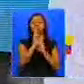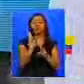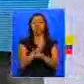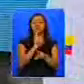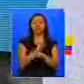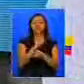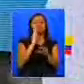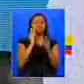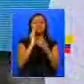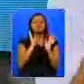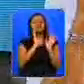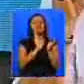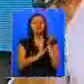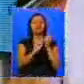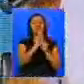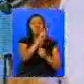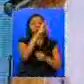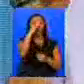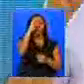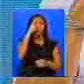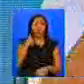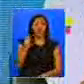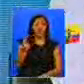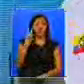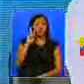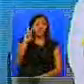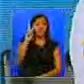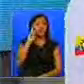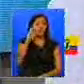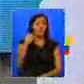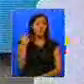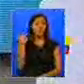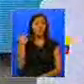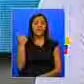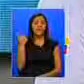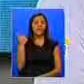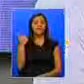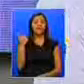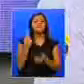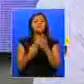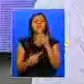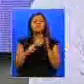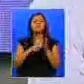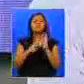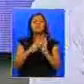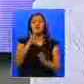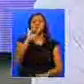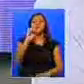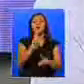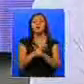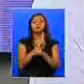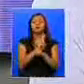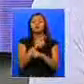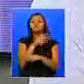esa experiencia que tienen los hermanos cubanos. Tenemos listo el video acerca de lo que son los bioinsumos y lo que